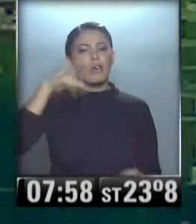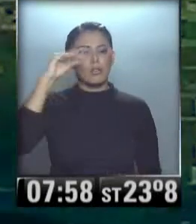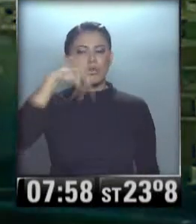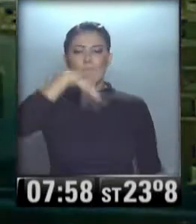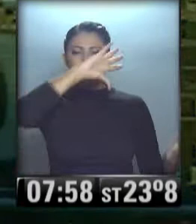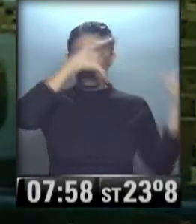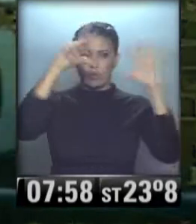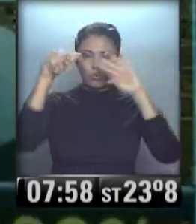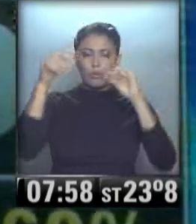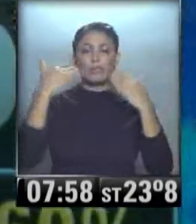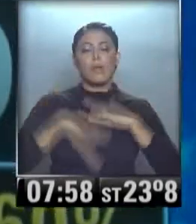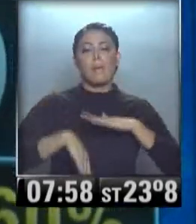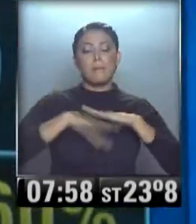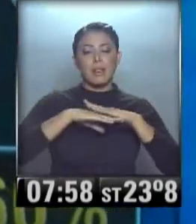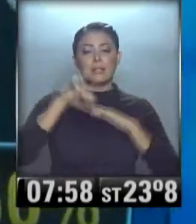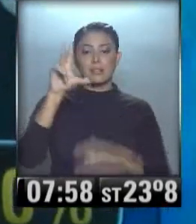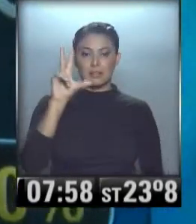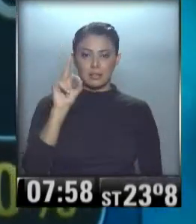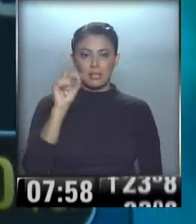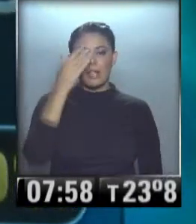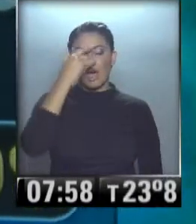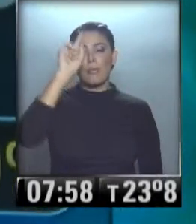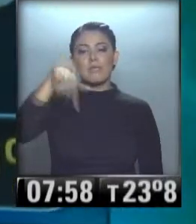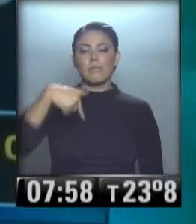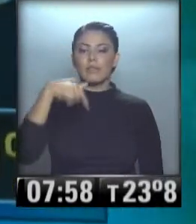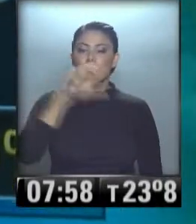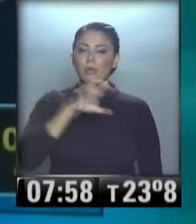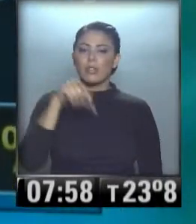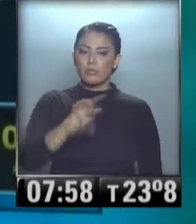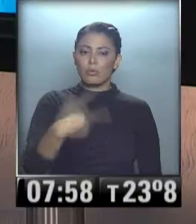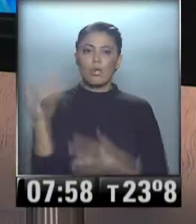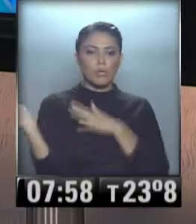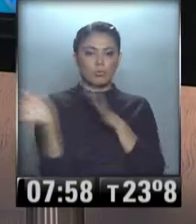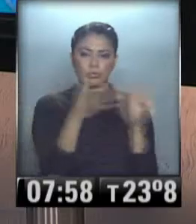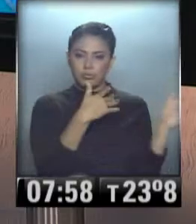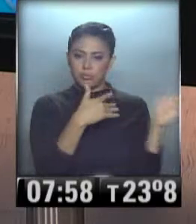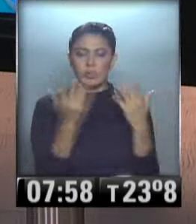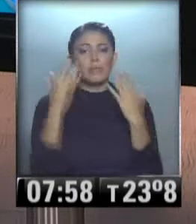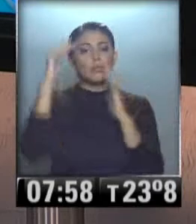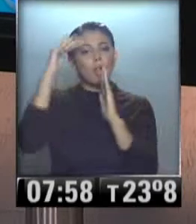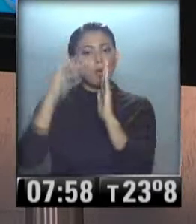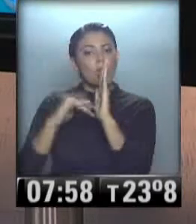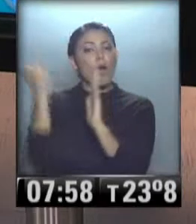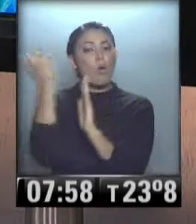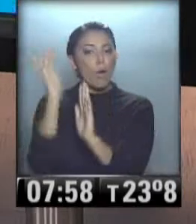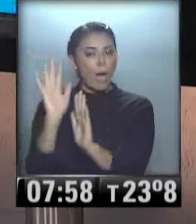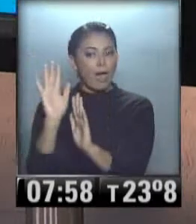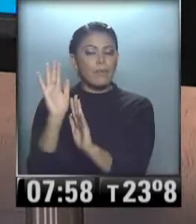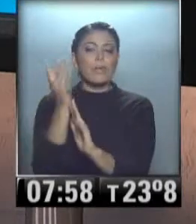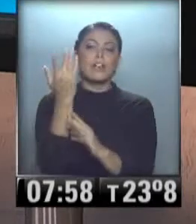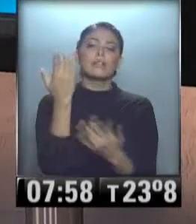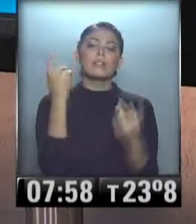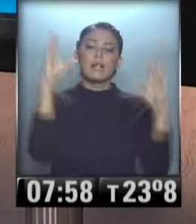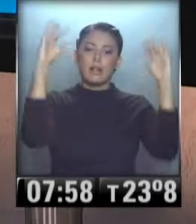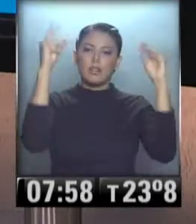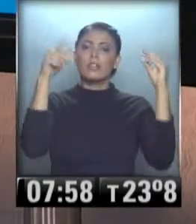máxima estimada de 30, y después de eso viene el viento sur, va a descender la temperatura el jueves. Claro, durante la noche las